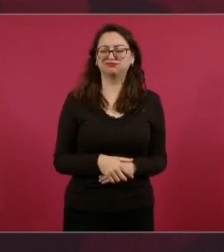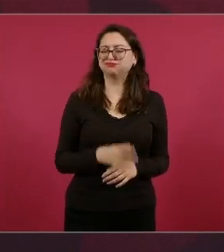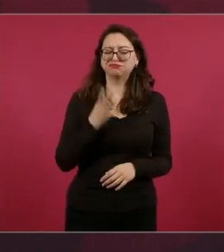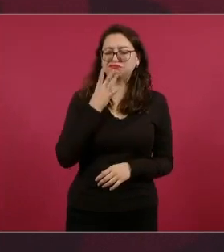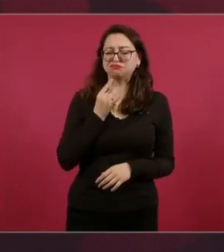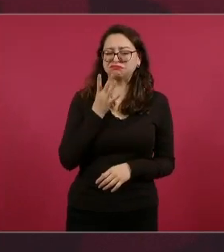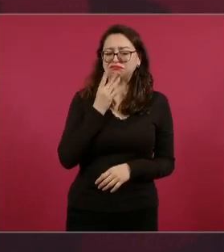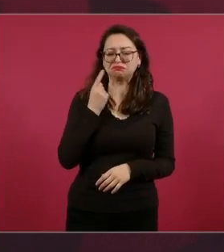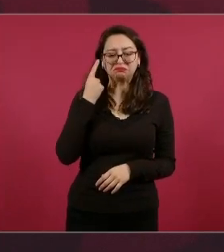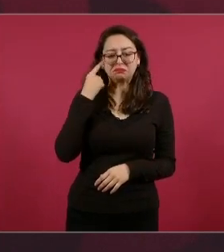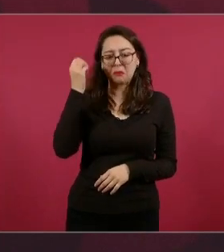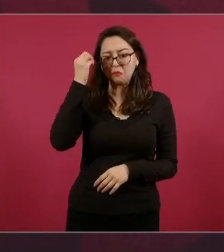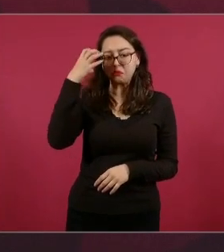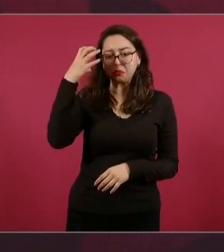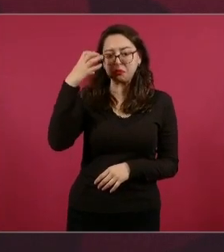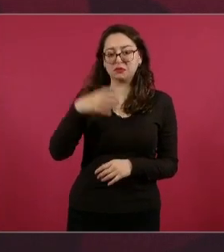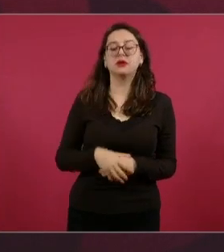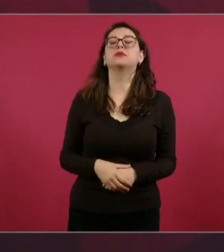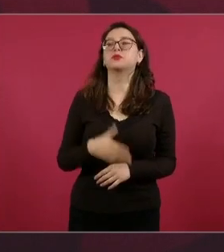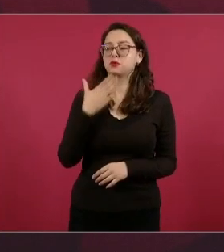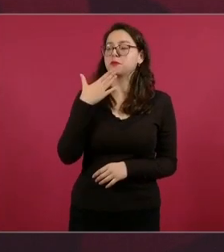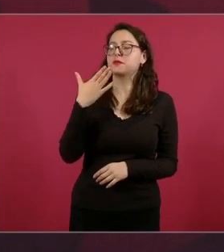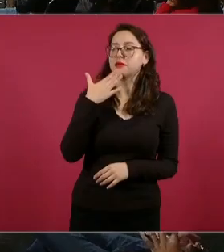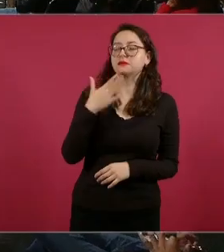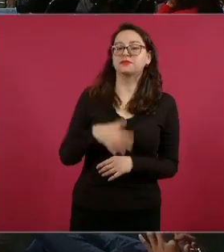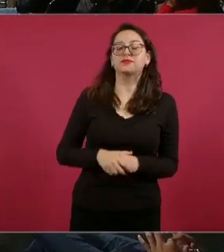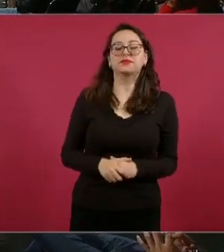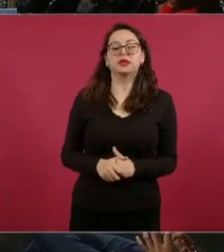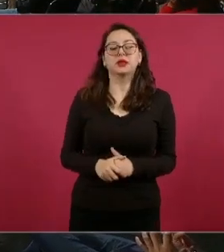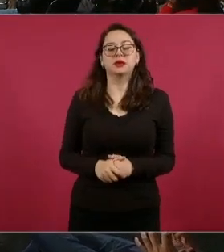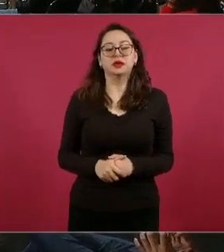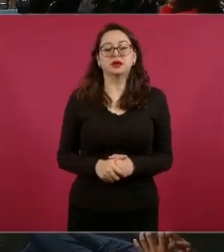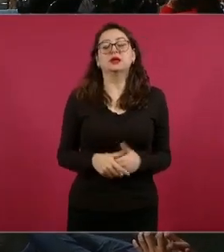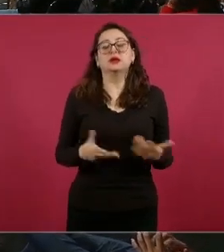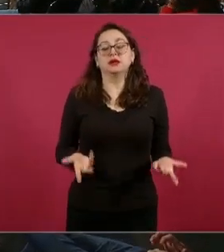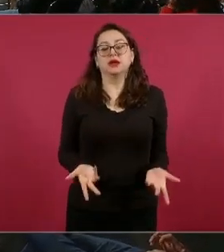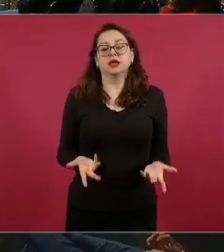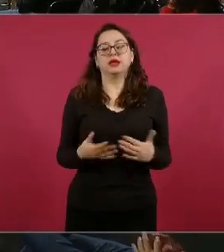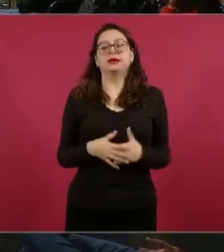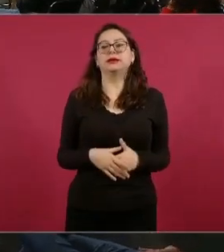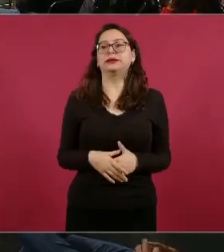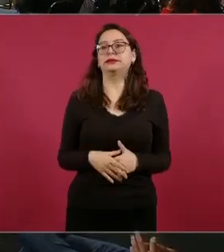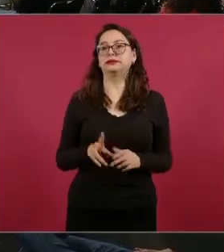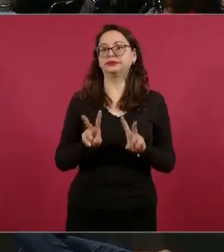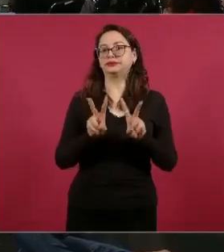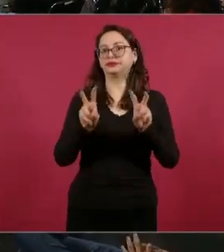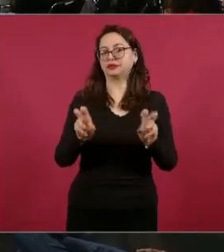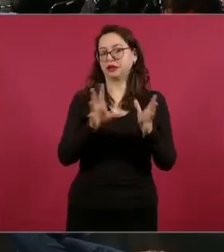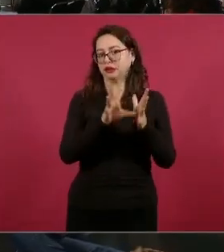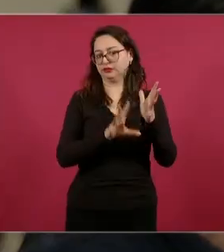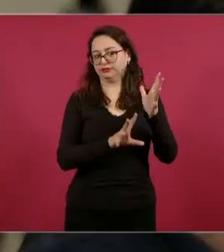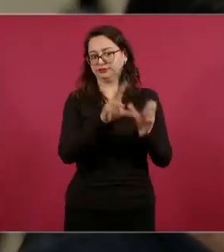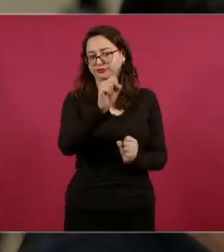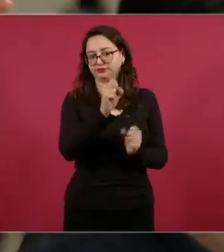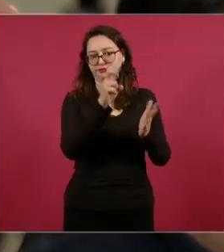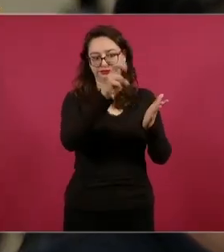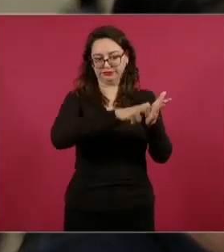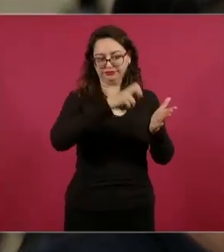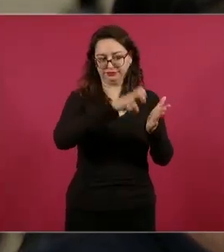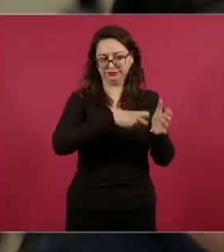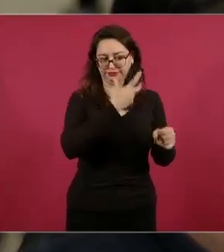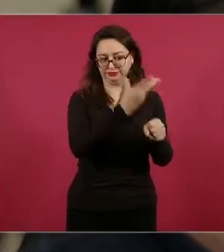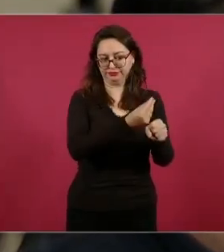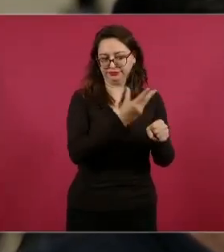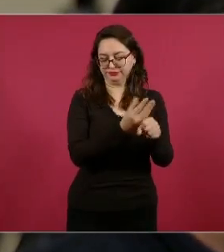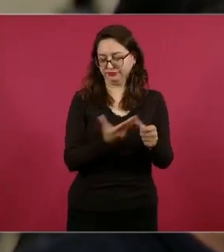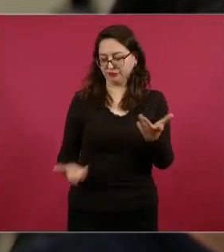Muy bien. Bien, bien, qué bien, presidente. Oiga, a propósito de estas reformas que usted ha dado a conocer y que se han estado explicando